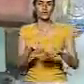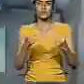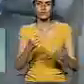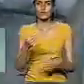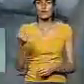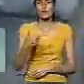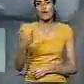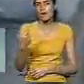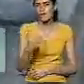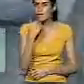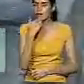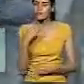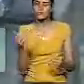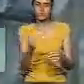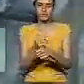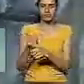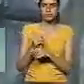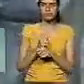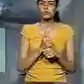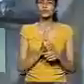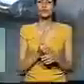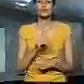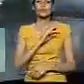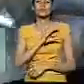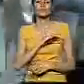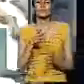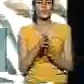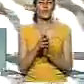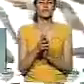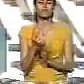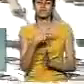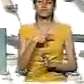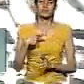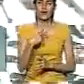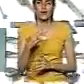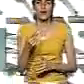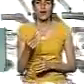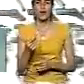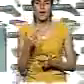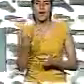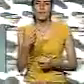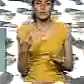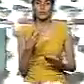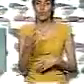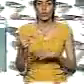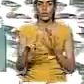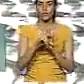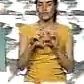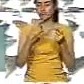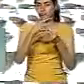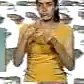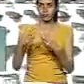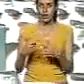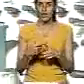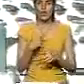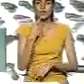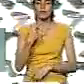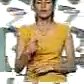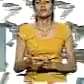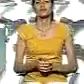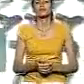armas recuperadas por comisiones de delito, armas ilegales, una cantidad de cosas. Y decían que